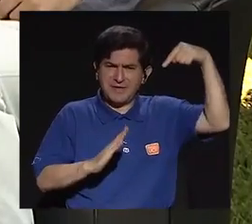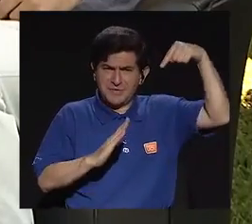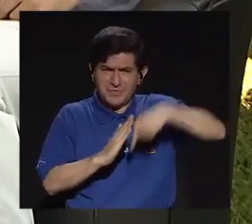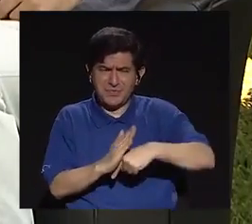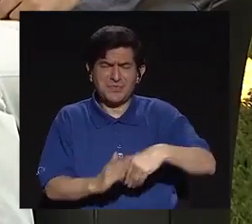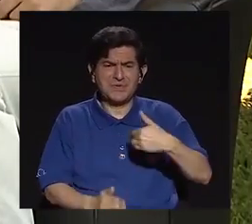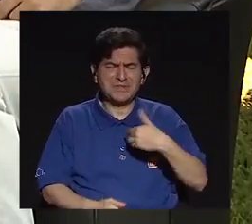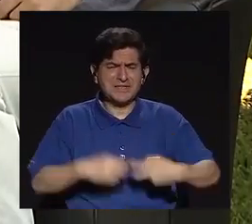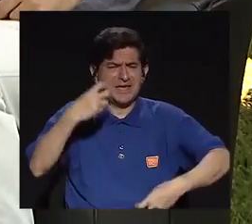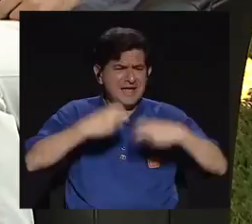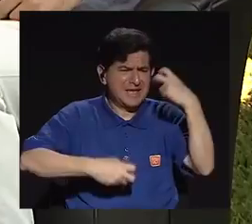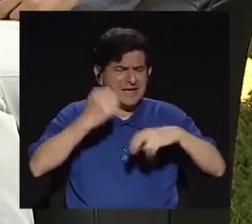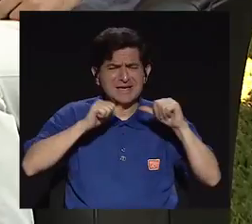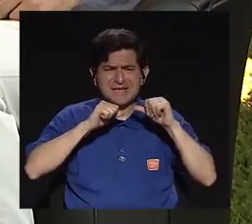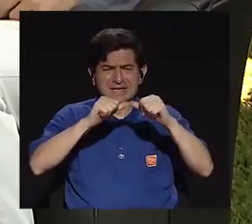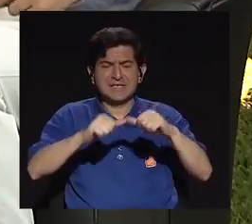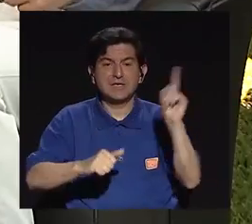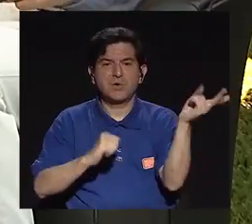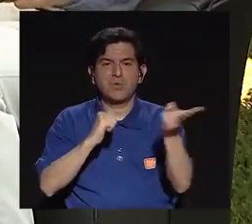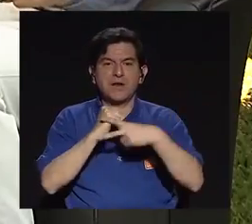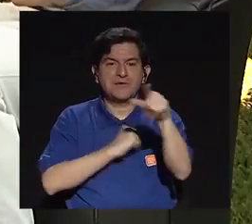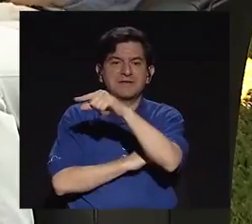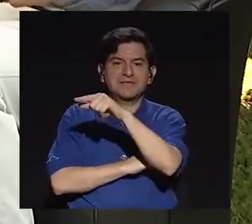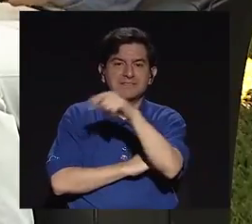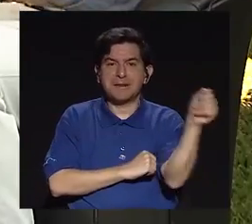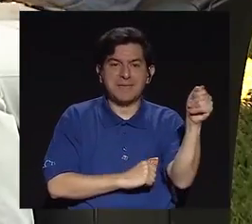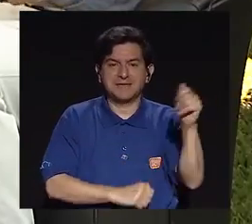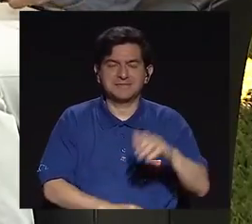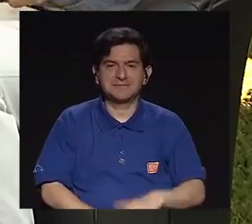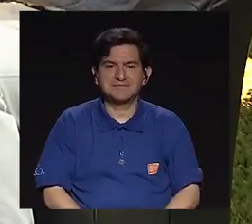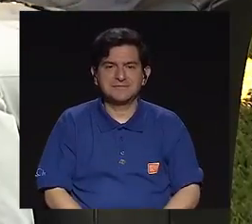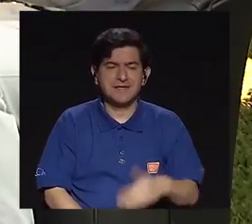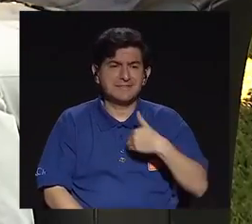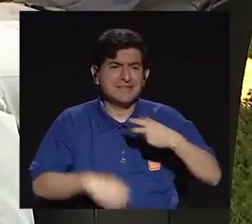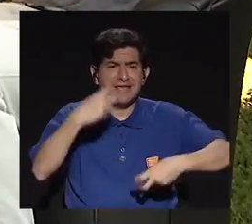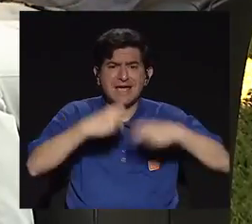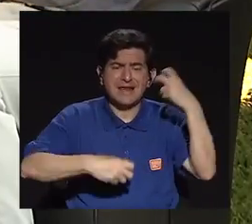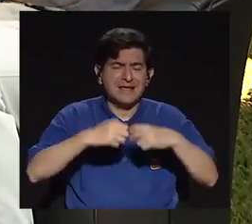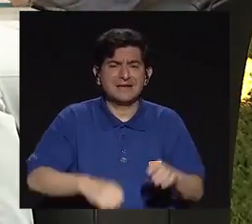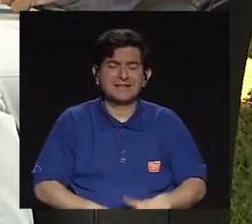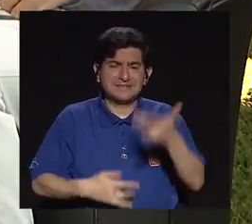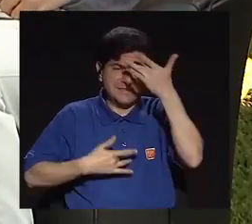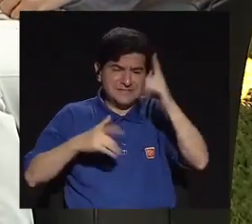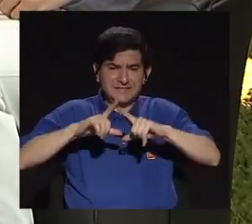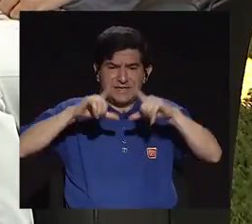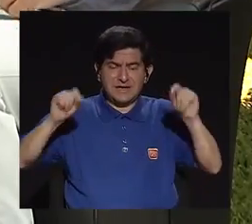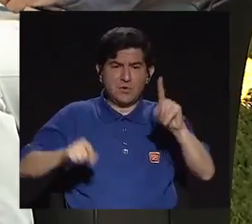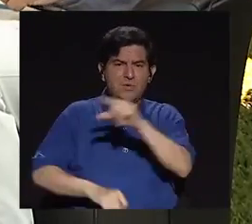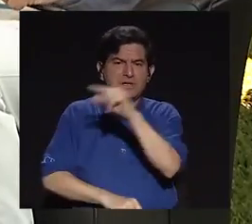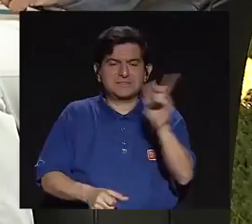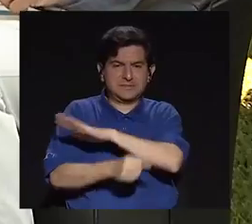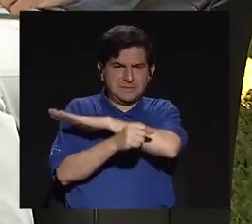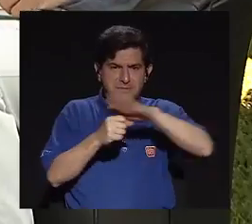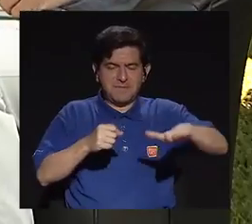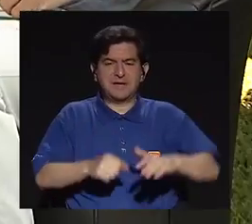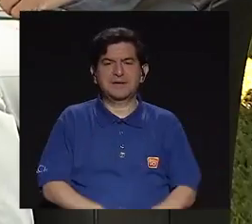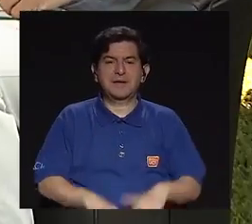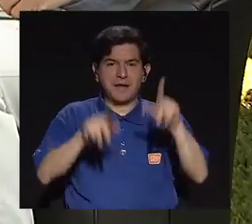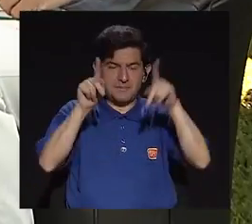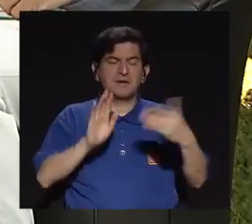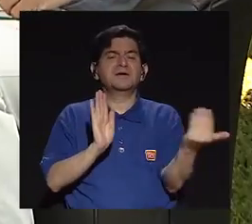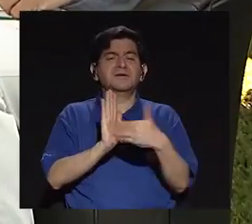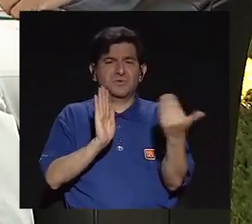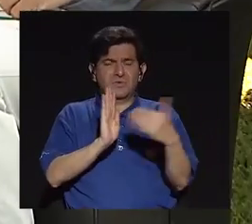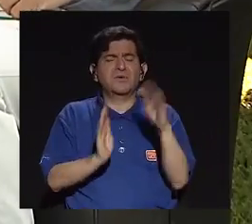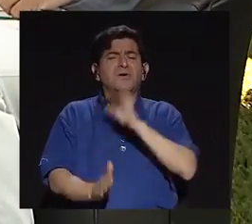hasta una vez por mes. Tienen crisis que los incapacitan por una semana completa, ¿verdad? Entonces son personas que sí afecta mucho su calidad de vida,